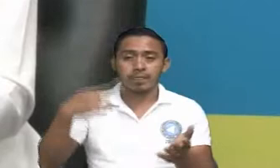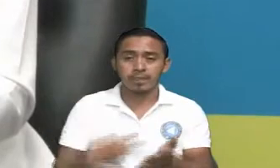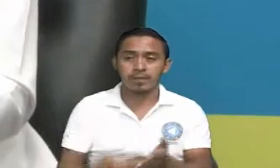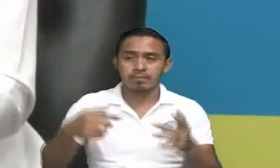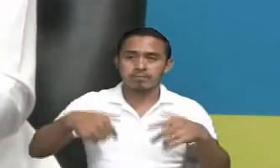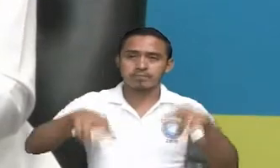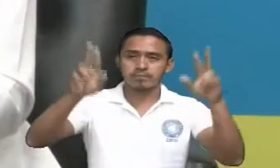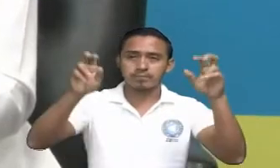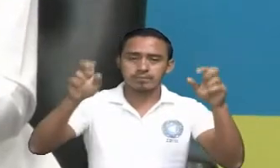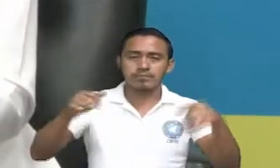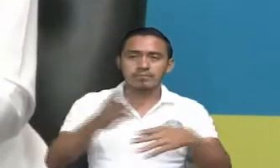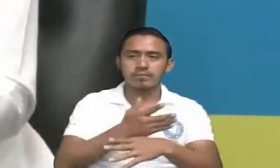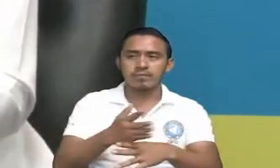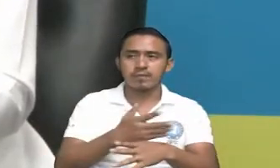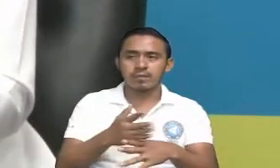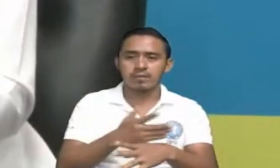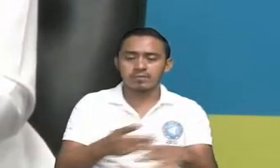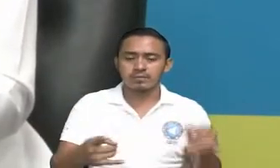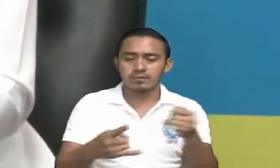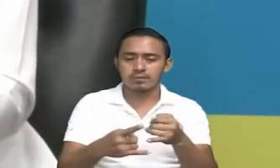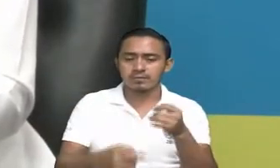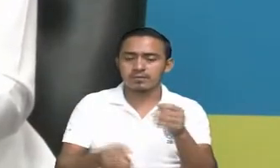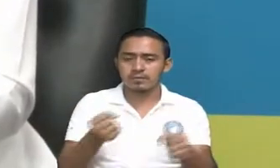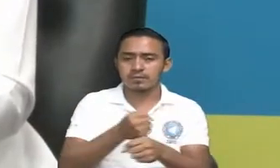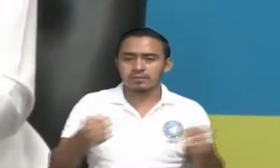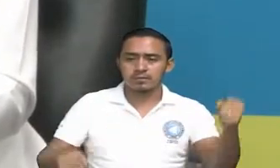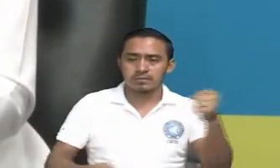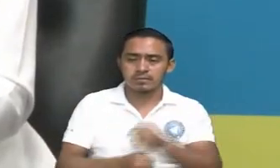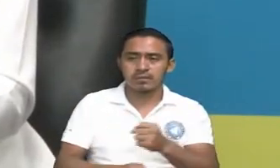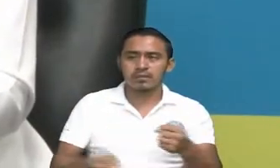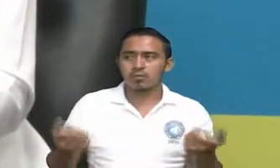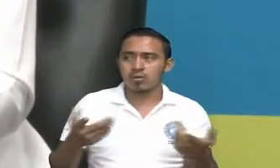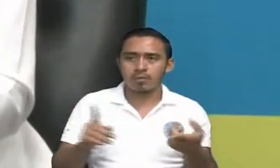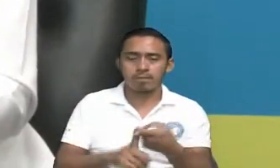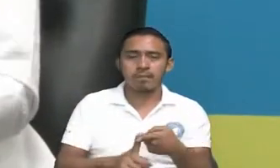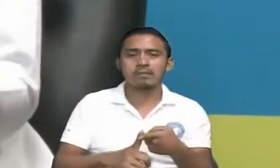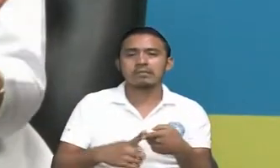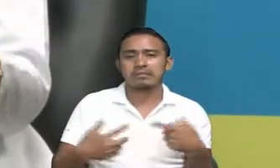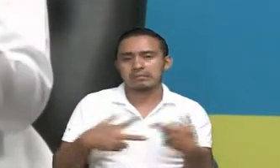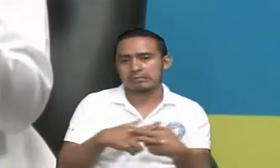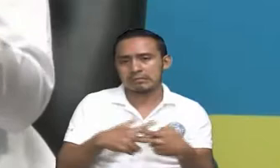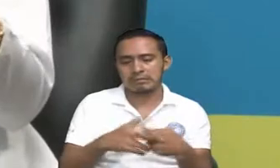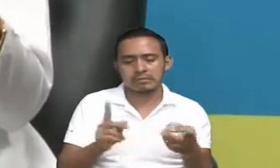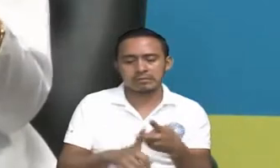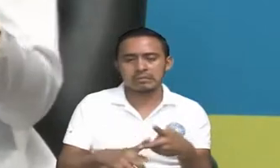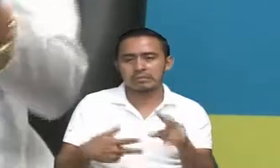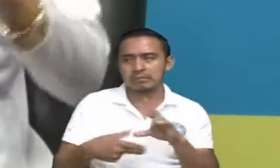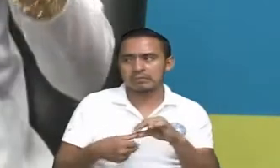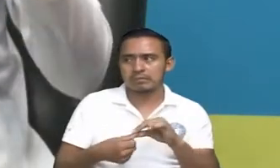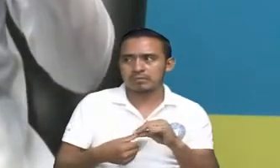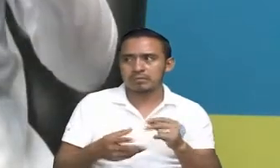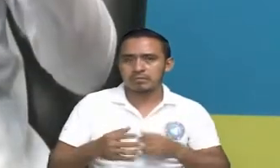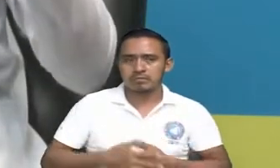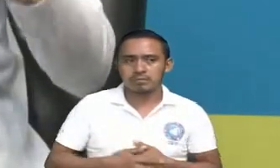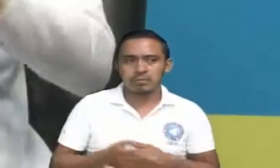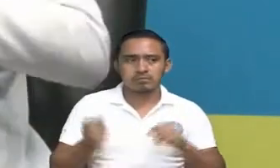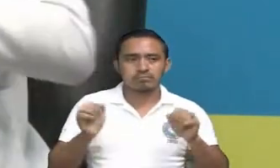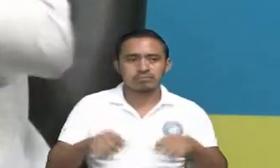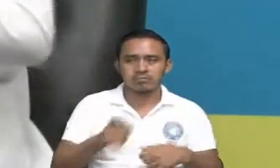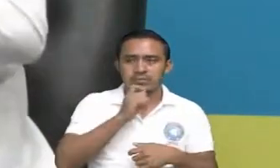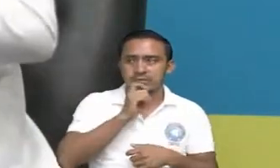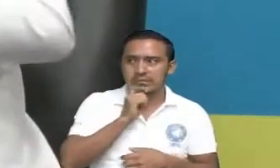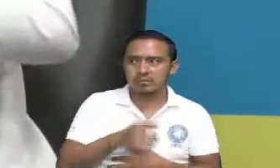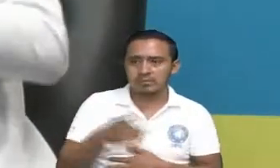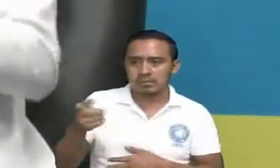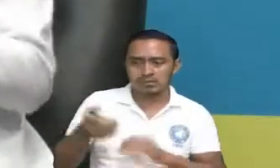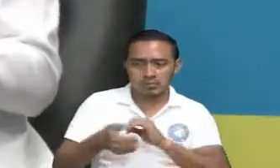tema de la diversidad sexual se están dando, ¿verdad?, las relaciones lésbicas, sí, homosexuales. Entonces de repente dice, ay, puedo tener celo, es tu amiga,